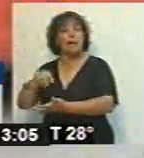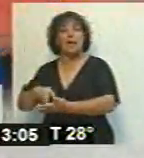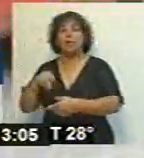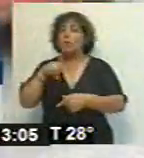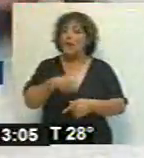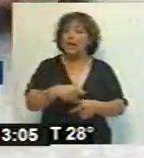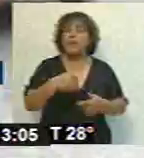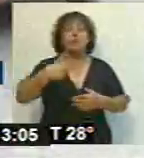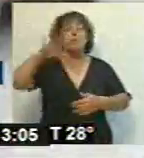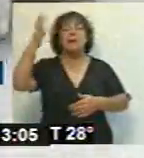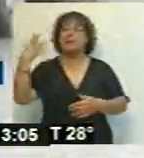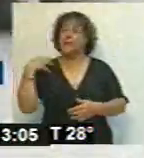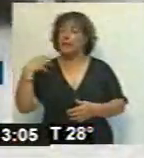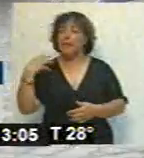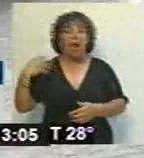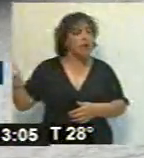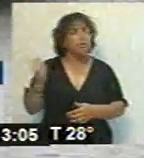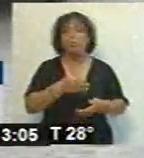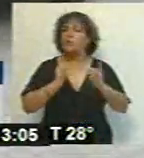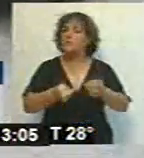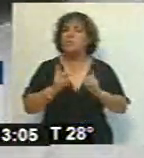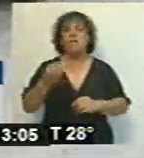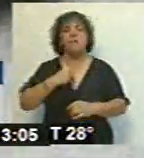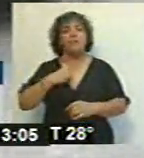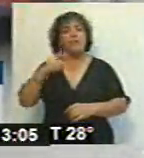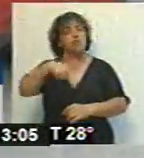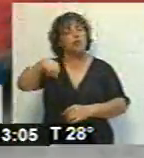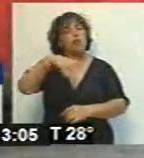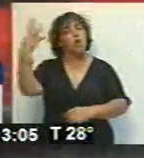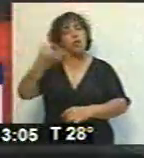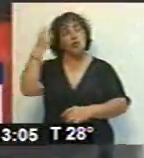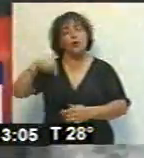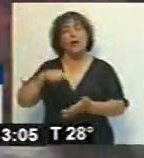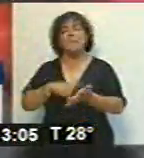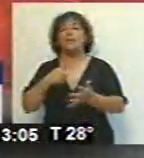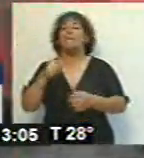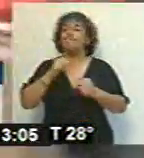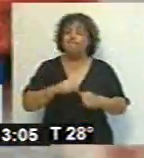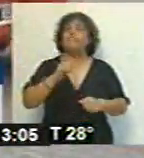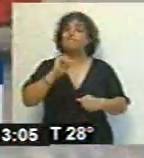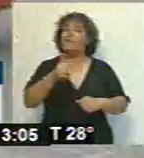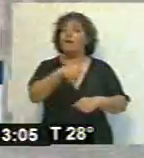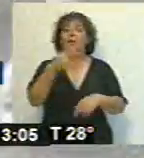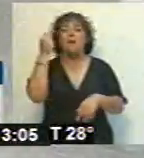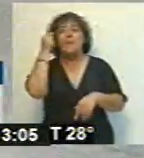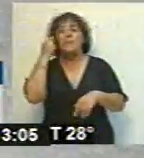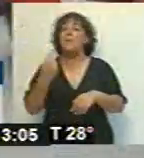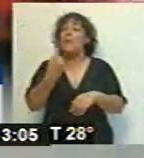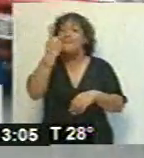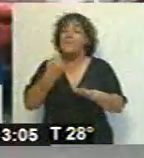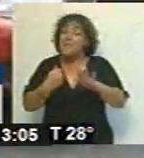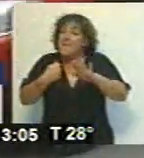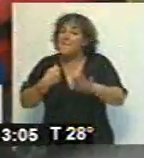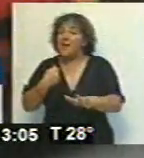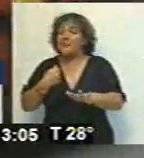que esto se haga más general y todos tengan este beneficio que ustedes han obtenido acá en la ciudad? Sí, en eso estamos pensando, pero estamos, como es el primer paso, esperamos de